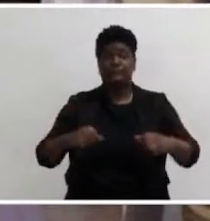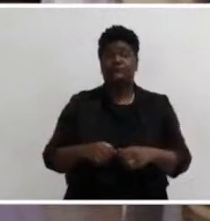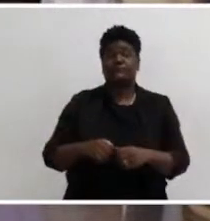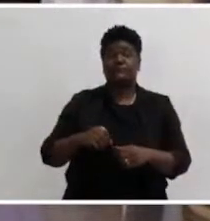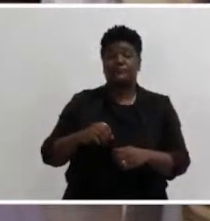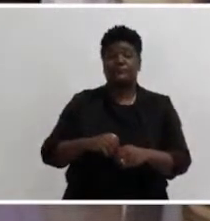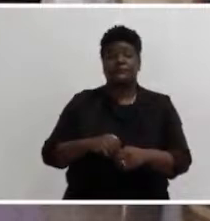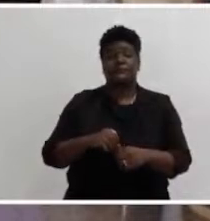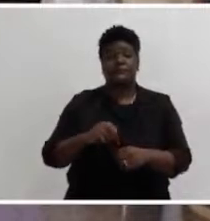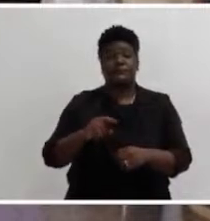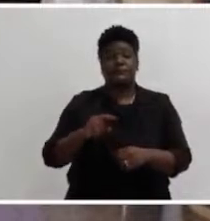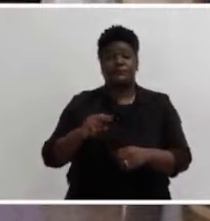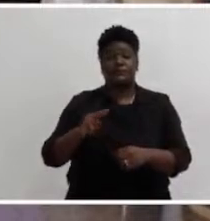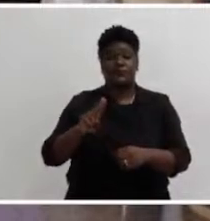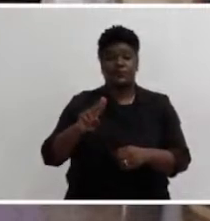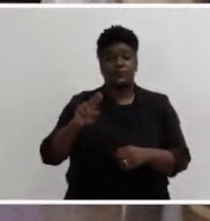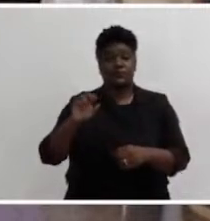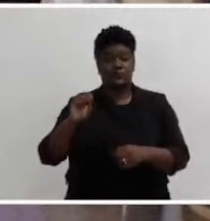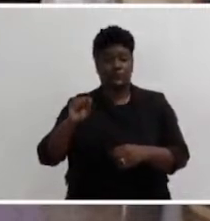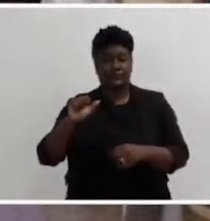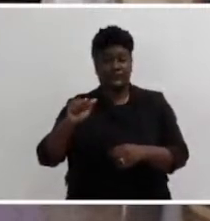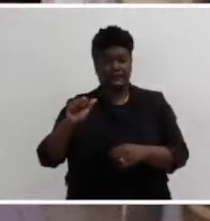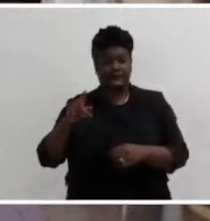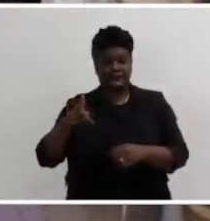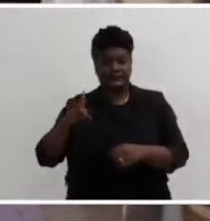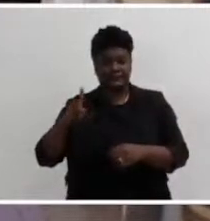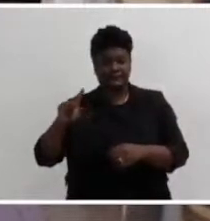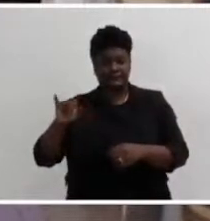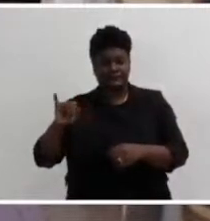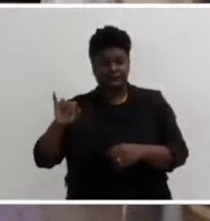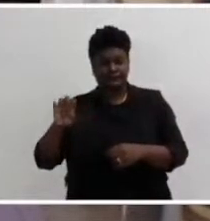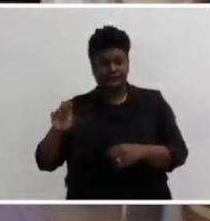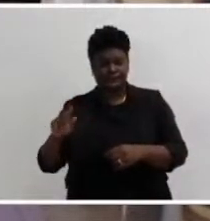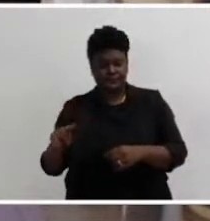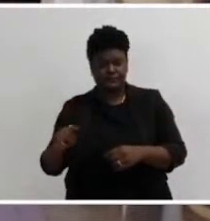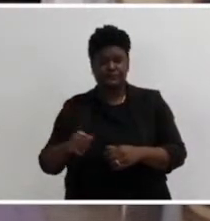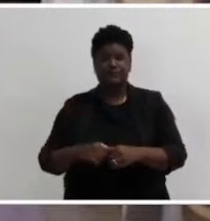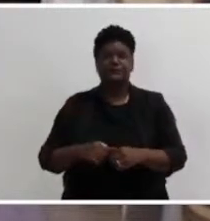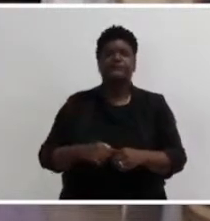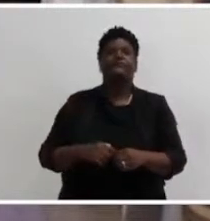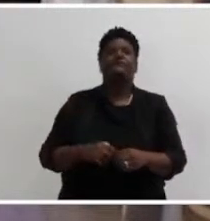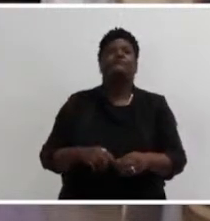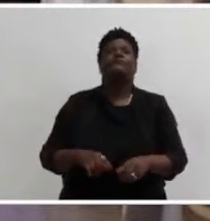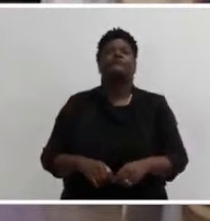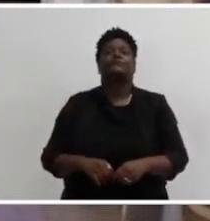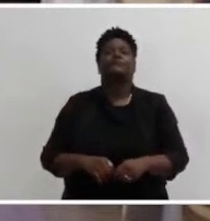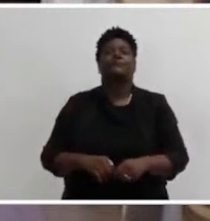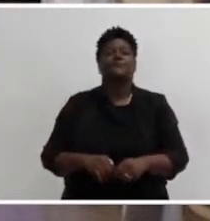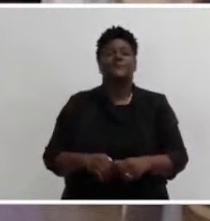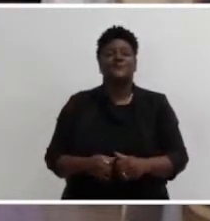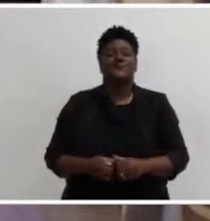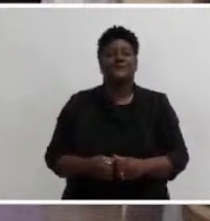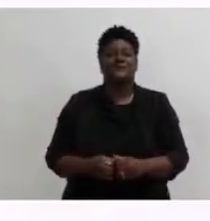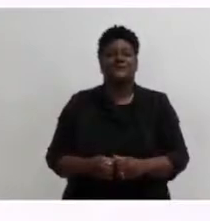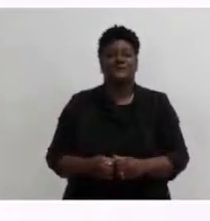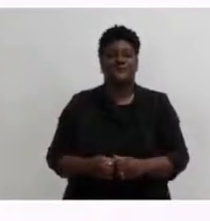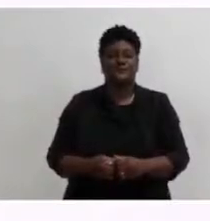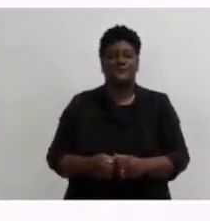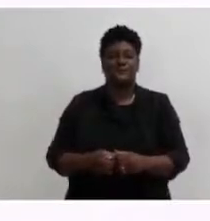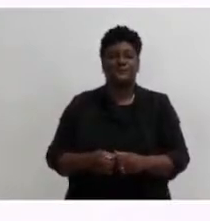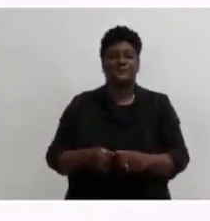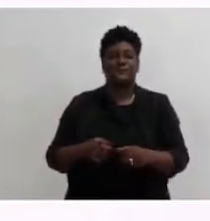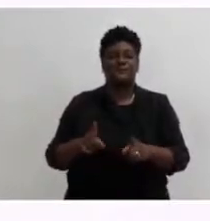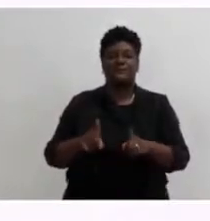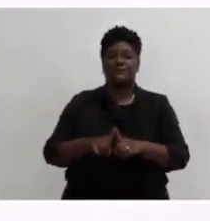Focus, al ingeniero David G. Arellano, director general para América Latina de Keysight Technologies,